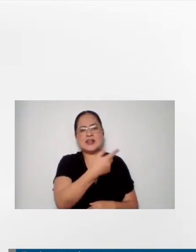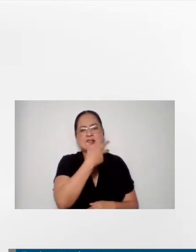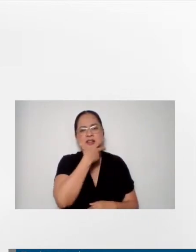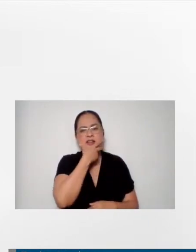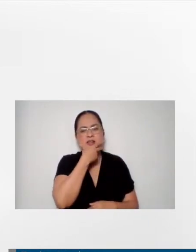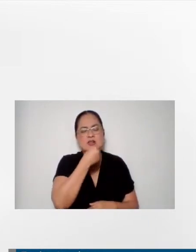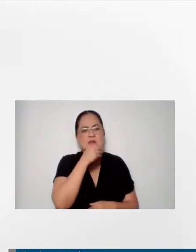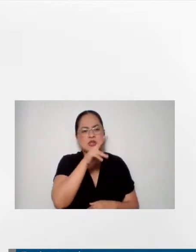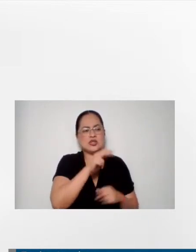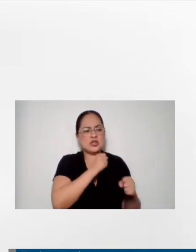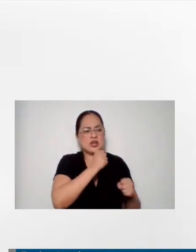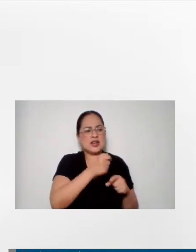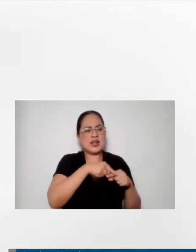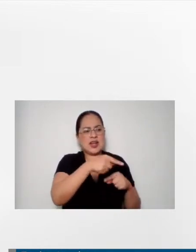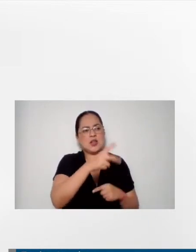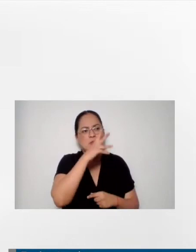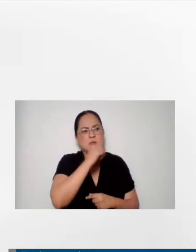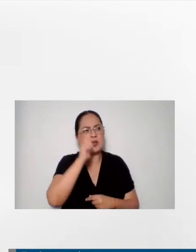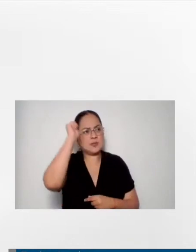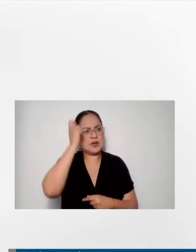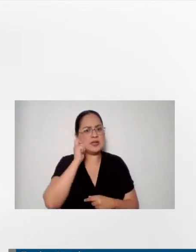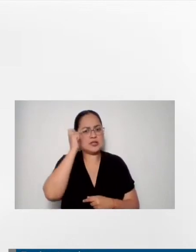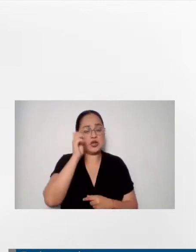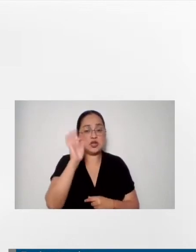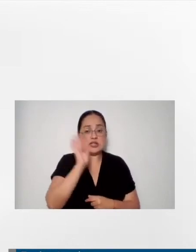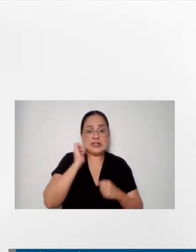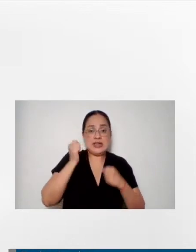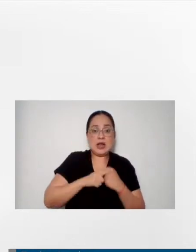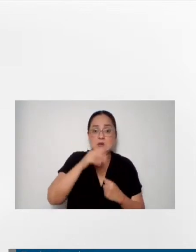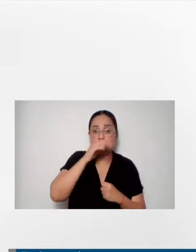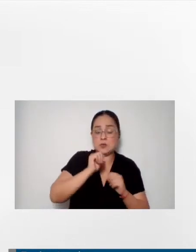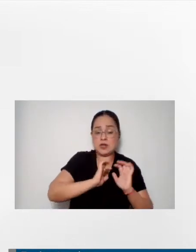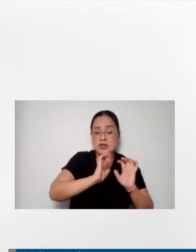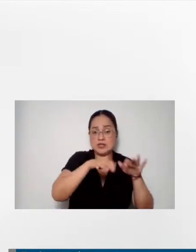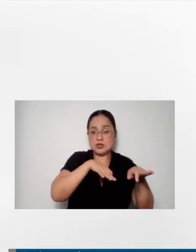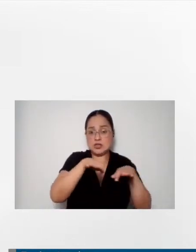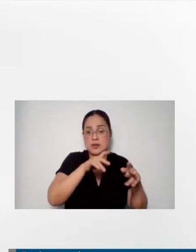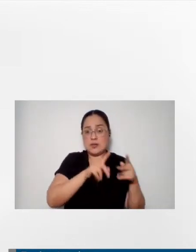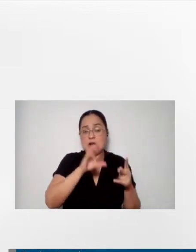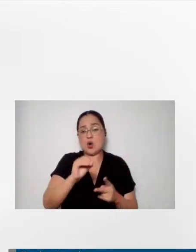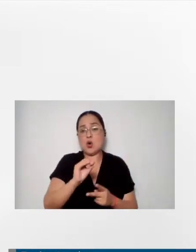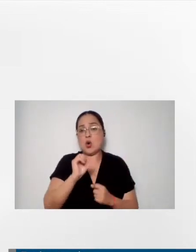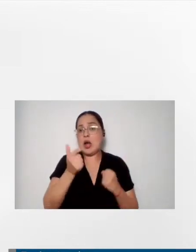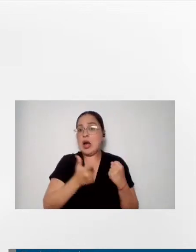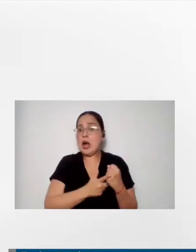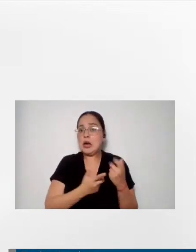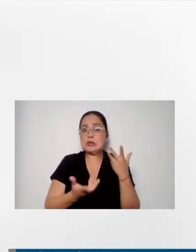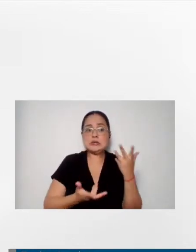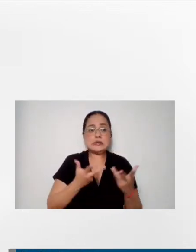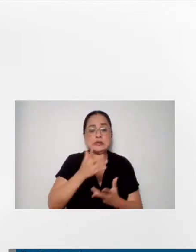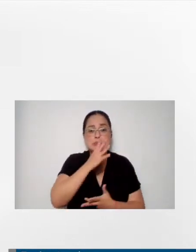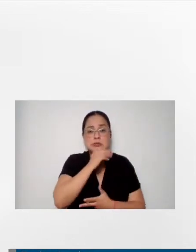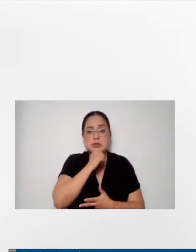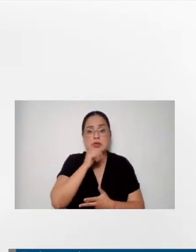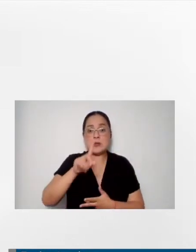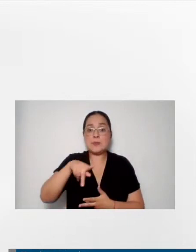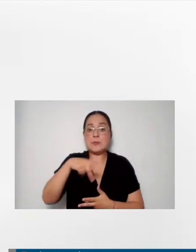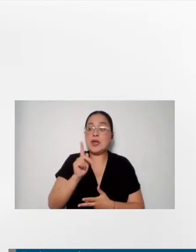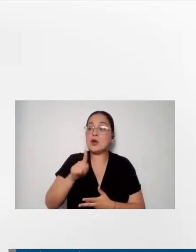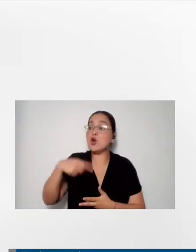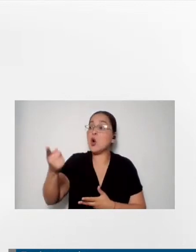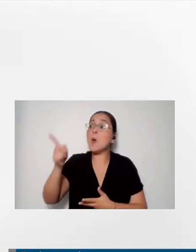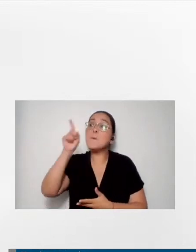edad, a menos de que estén imposibilitados para trabajar o no tengan bienes propios y suficientes, pero las hijas